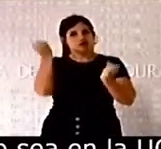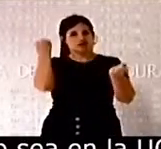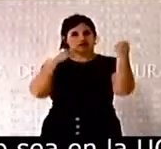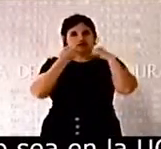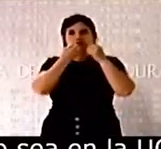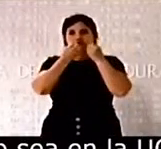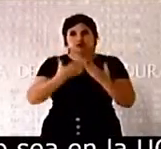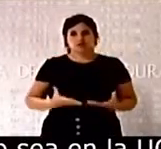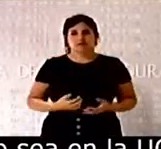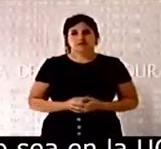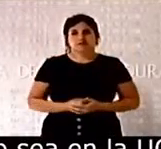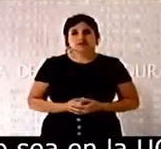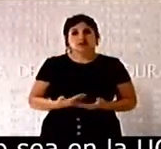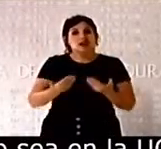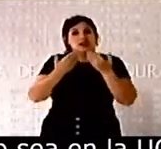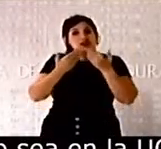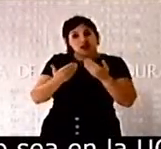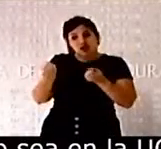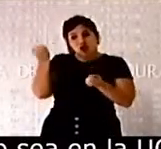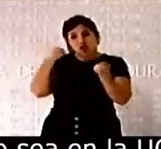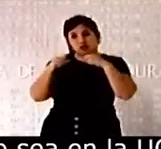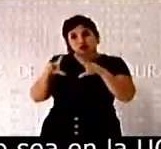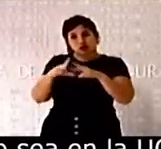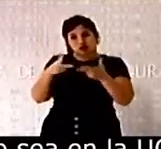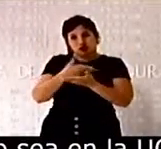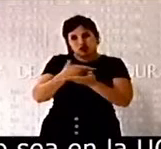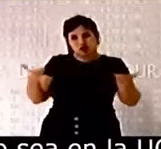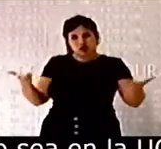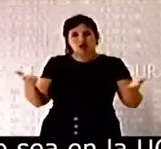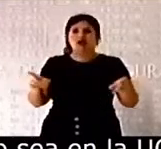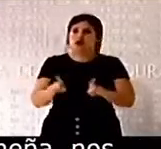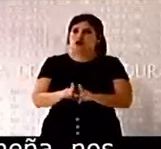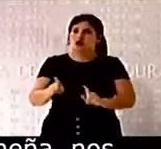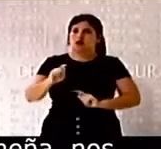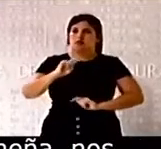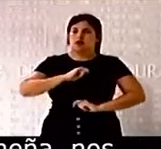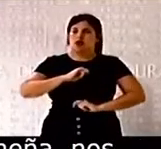Nos están permitiendo que podamos estar en una situación